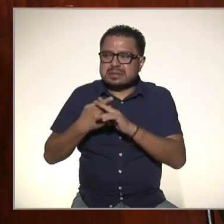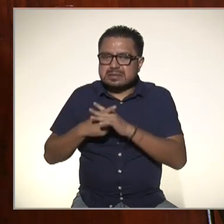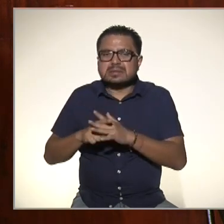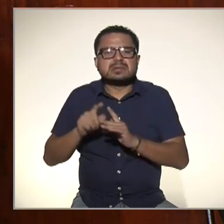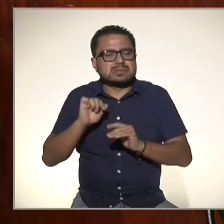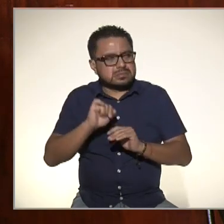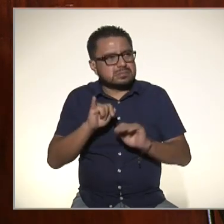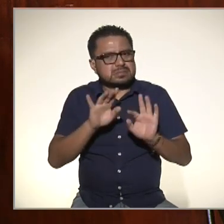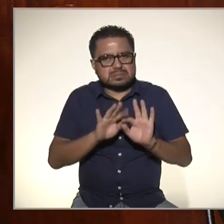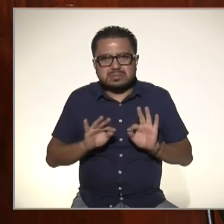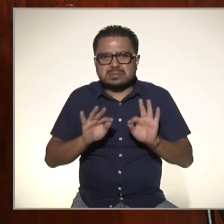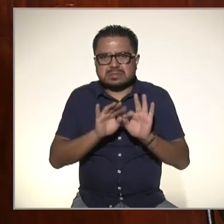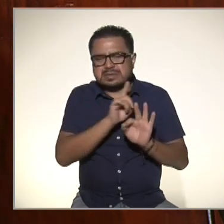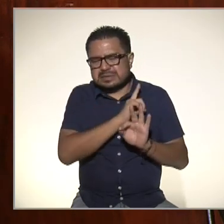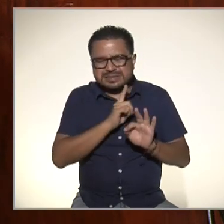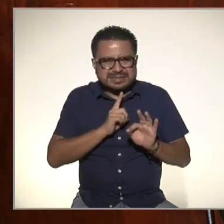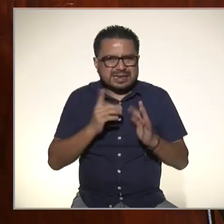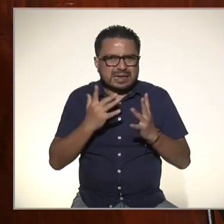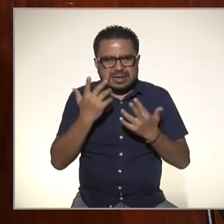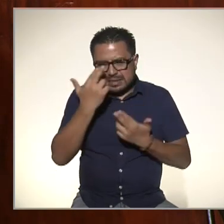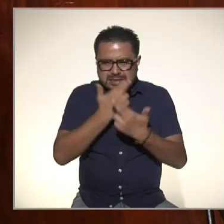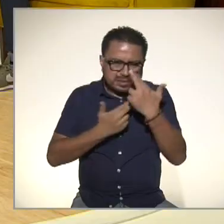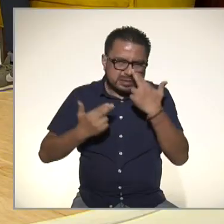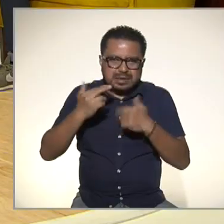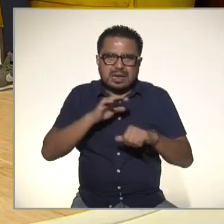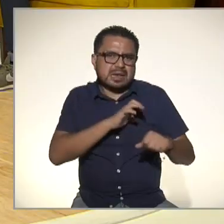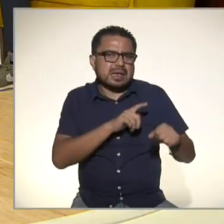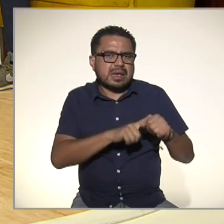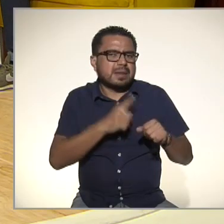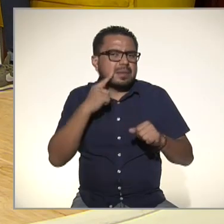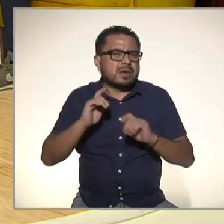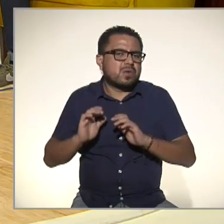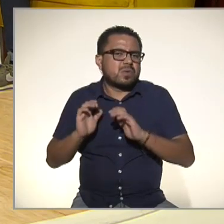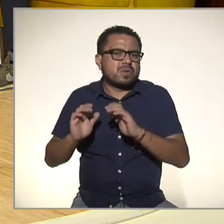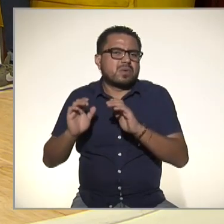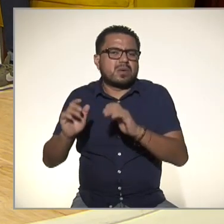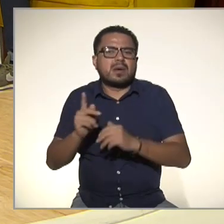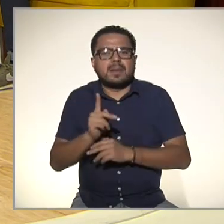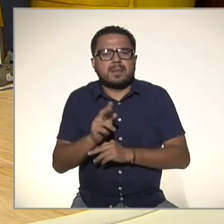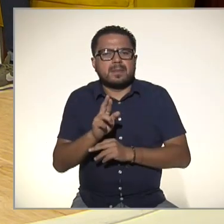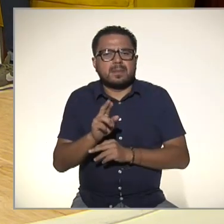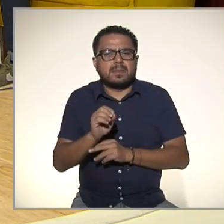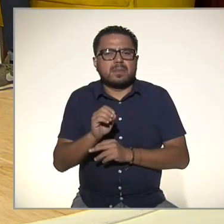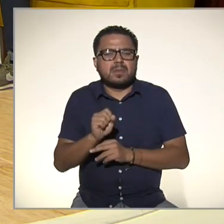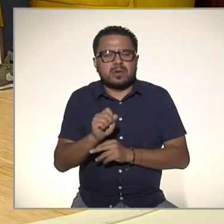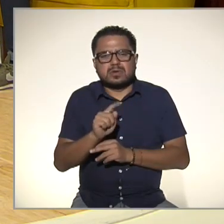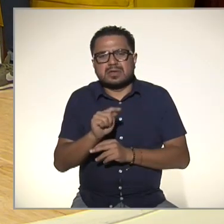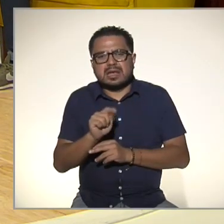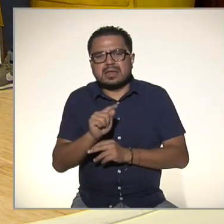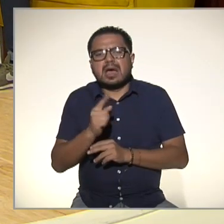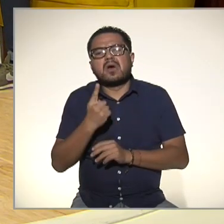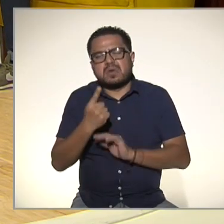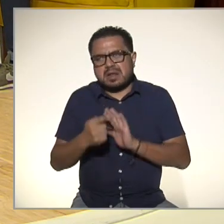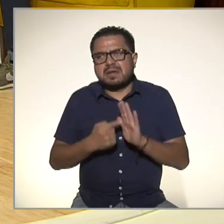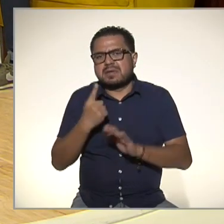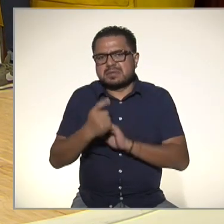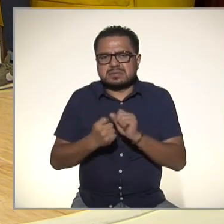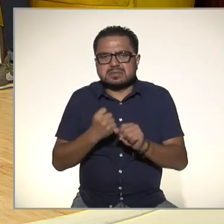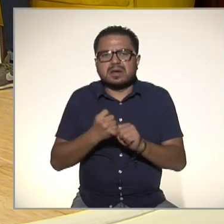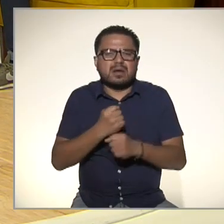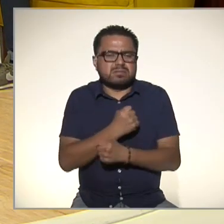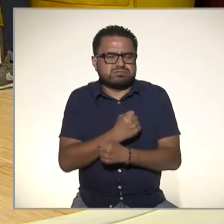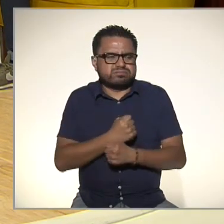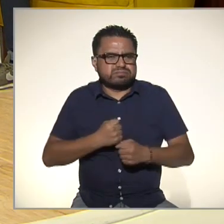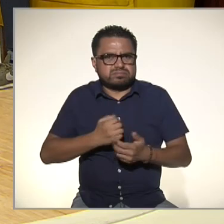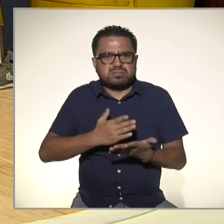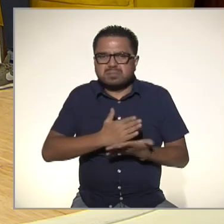es importante estar realizando revisiones, especialmente para el cuidado de la próstata. Perfecto, a partir de los 40 años, una vez al año mínimo. ¿La obesidad